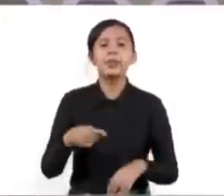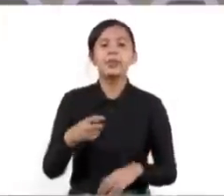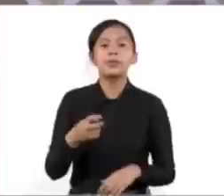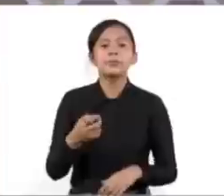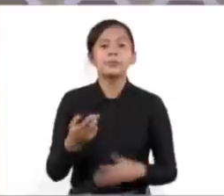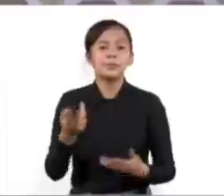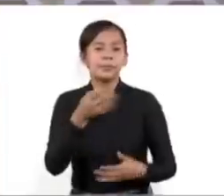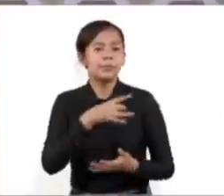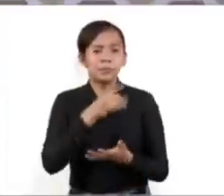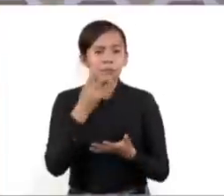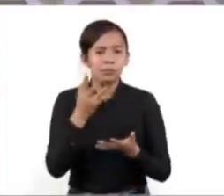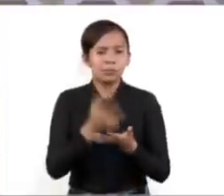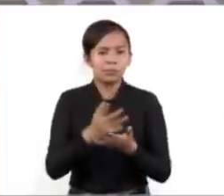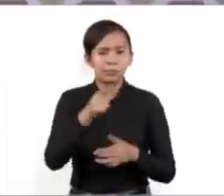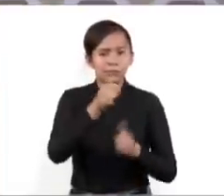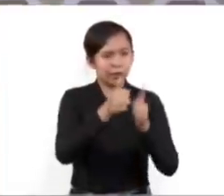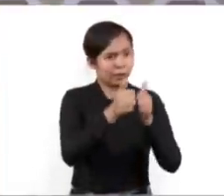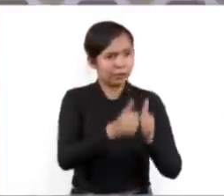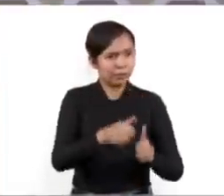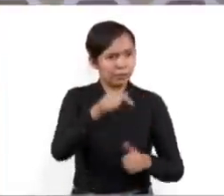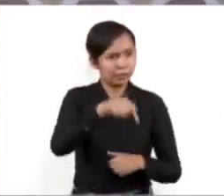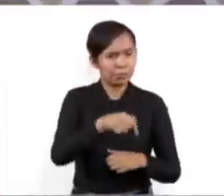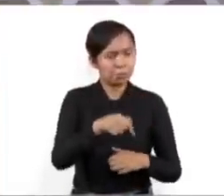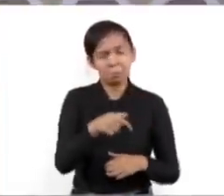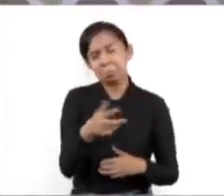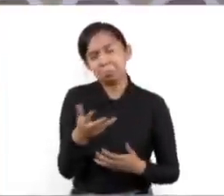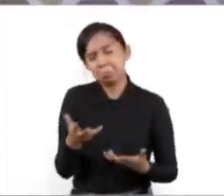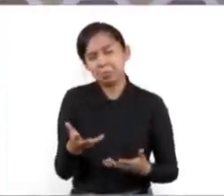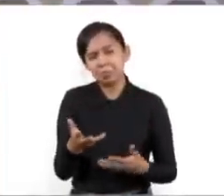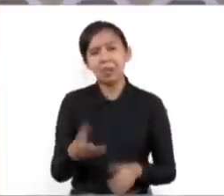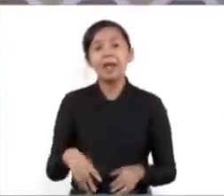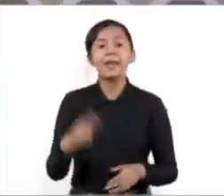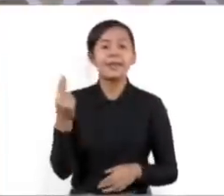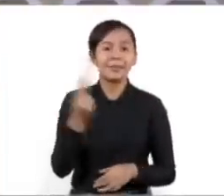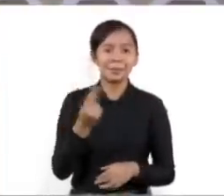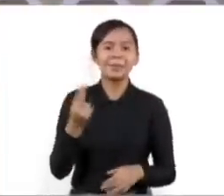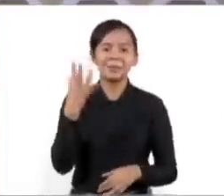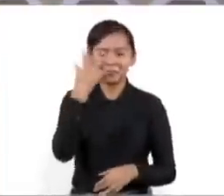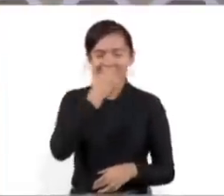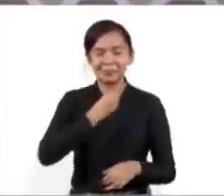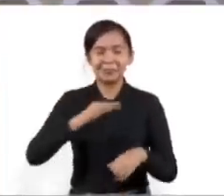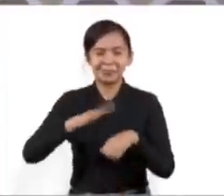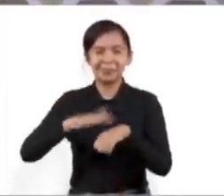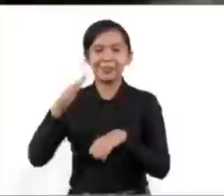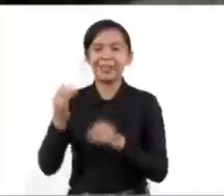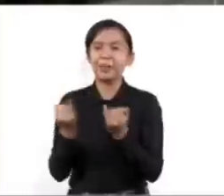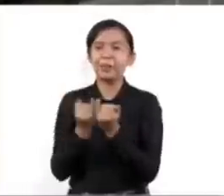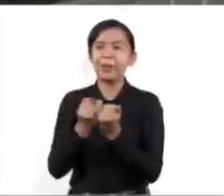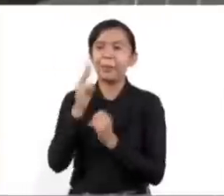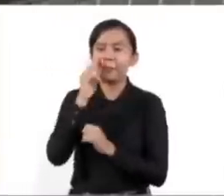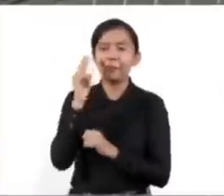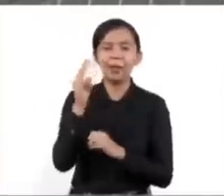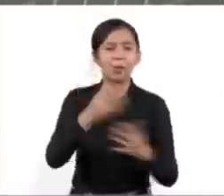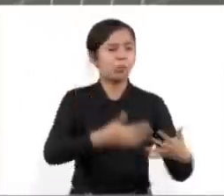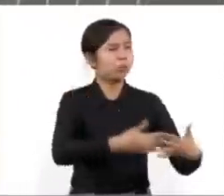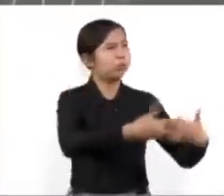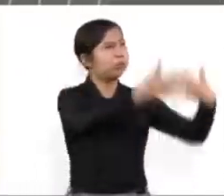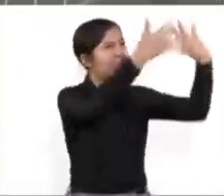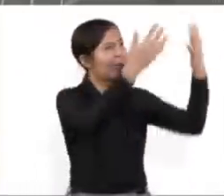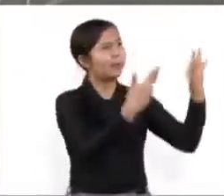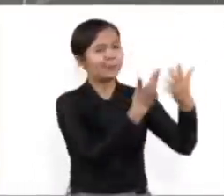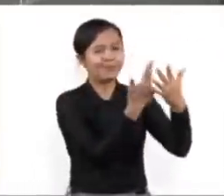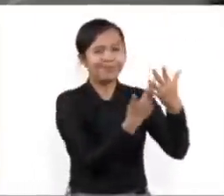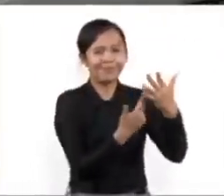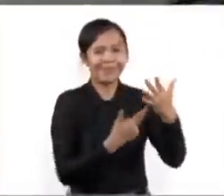quedarse además solamente en esta solución, sino además embellecerla. Y con esto hicimos 9 murales que ya podrán admirar